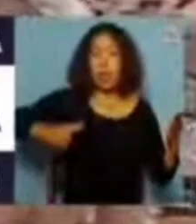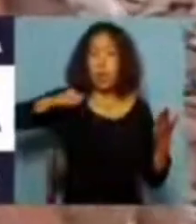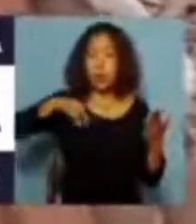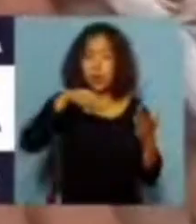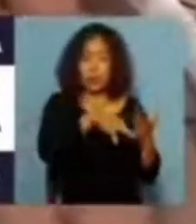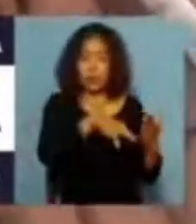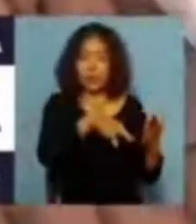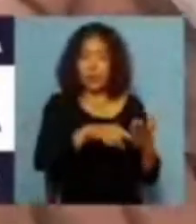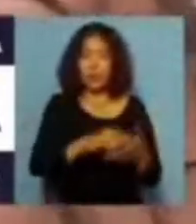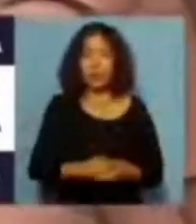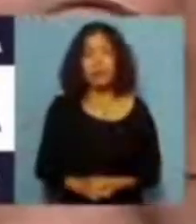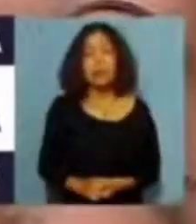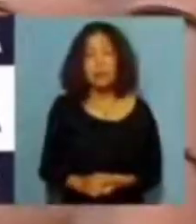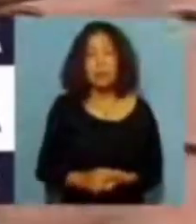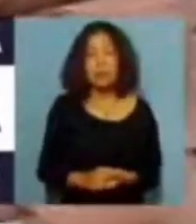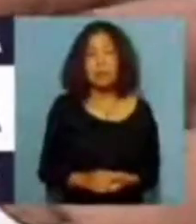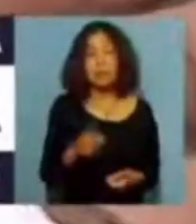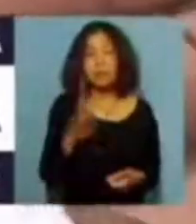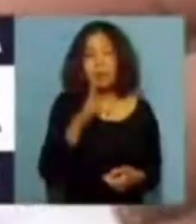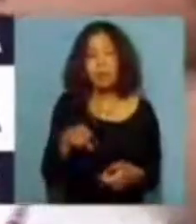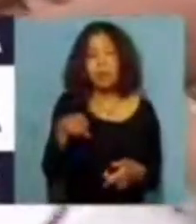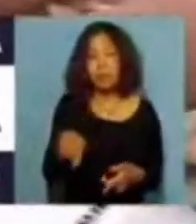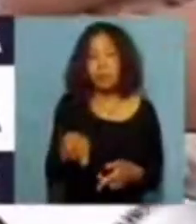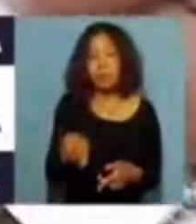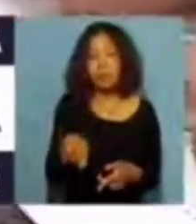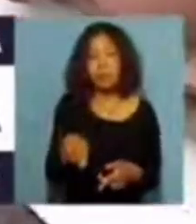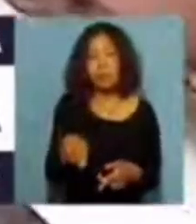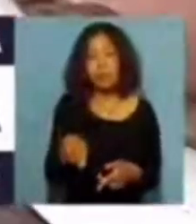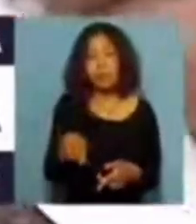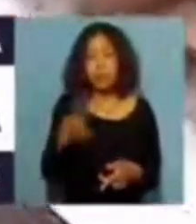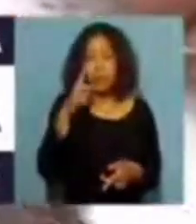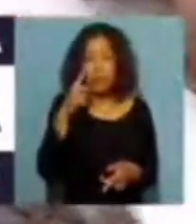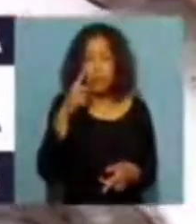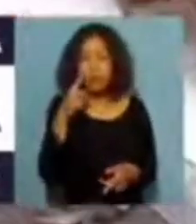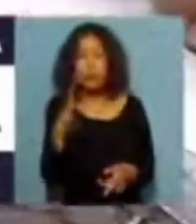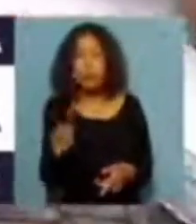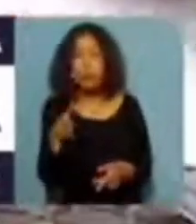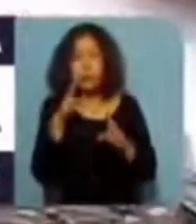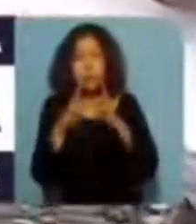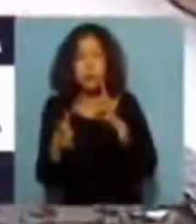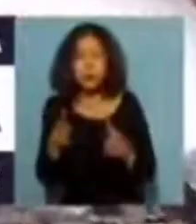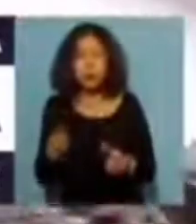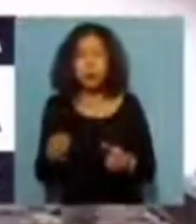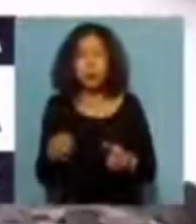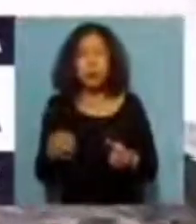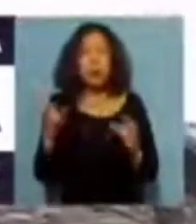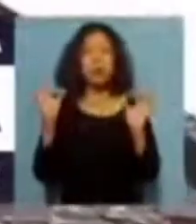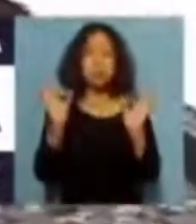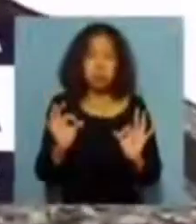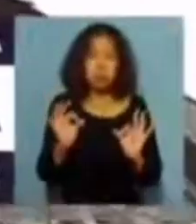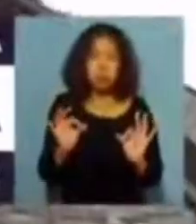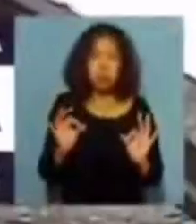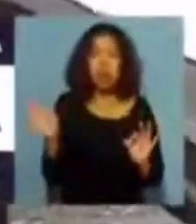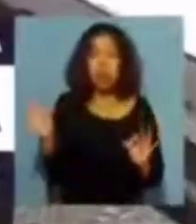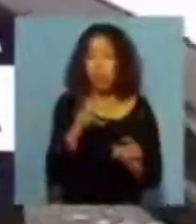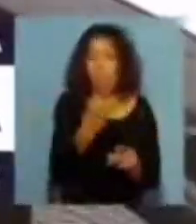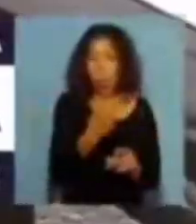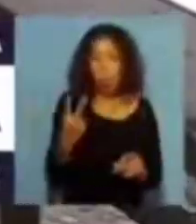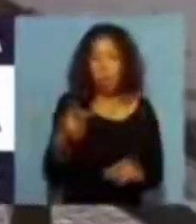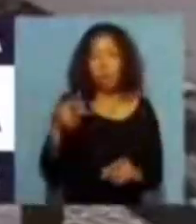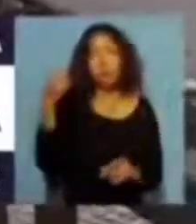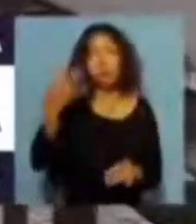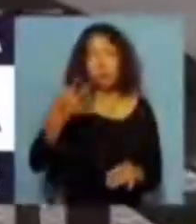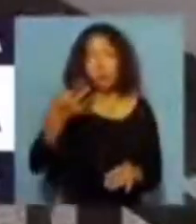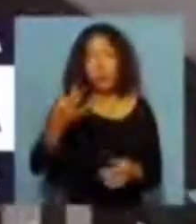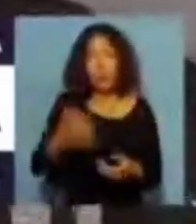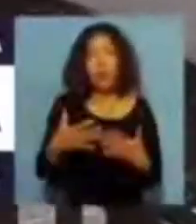UNJU. Con relación a los que conducían, podemos decir que se encuentran en buen estado de salud, pero